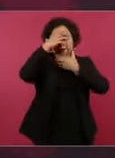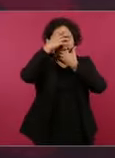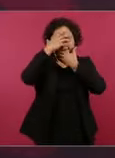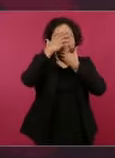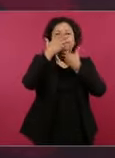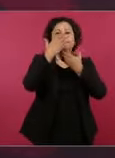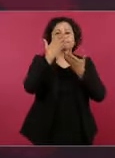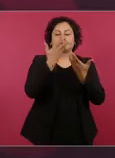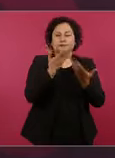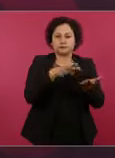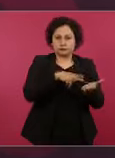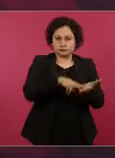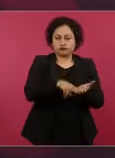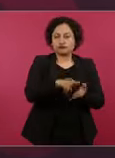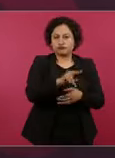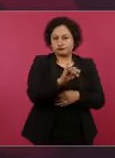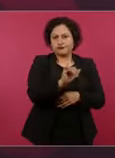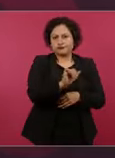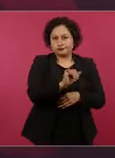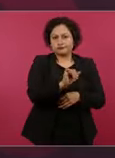las que detuvieron la